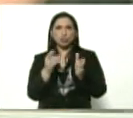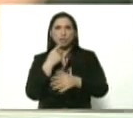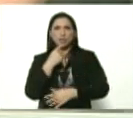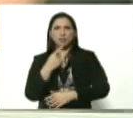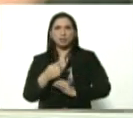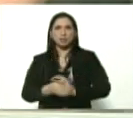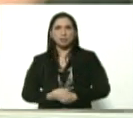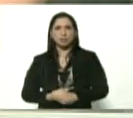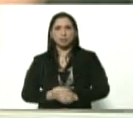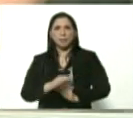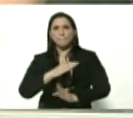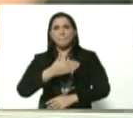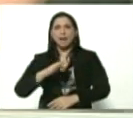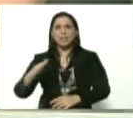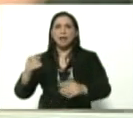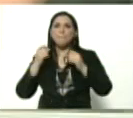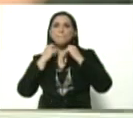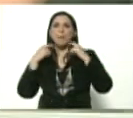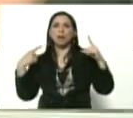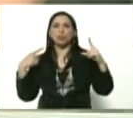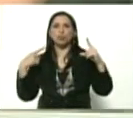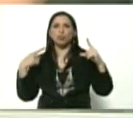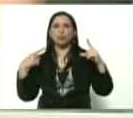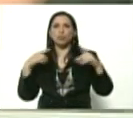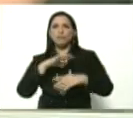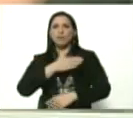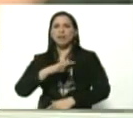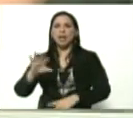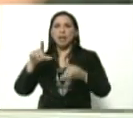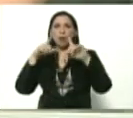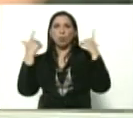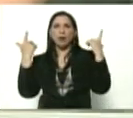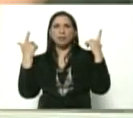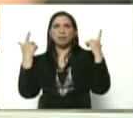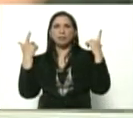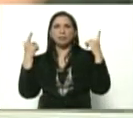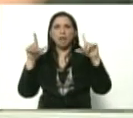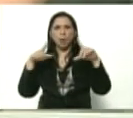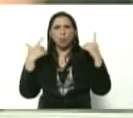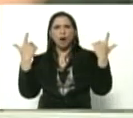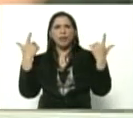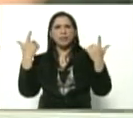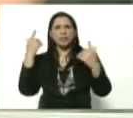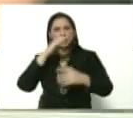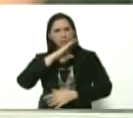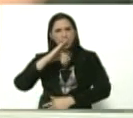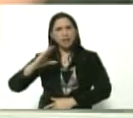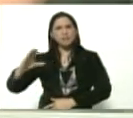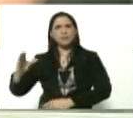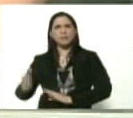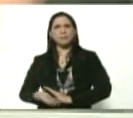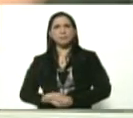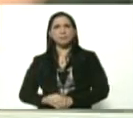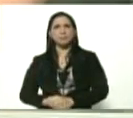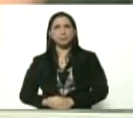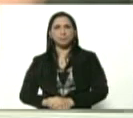Bahía de Macuto, le diría yo. Bahía de La Guaira. La Guaira Caribe, el Macuto Caribe.